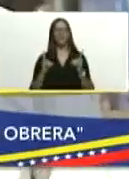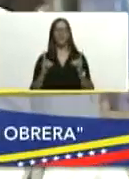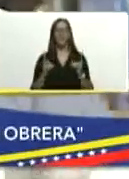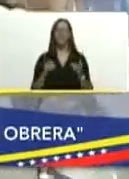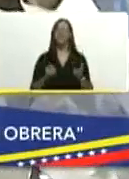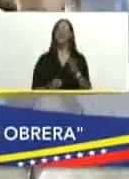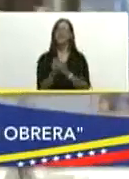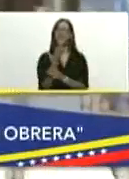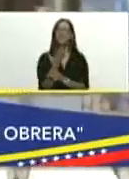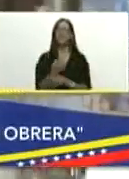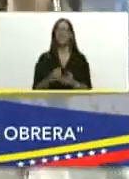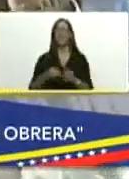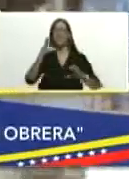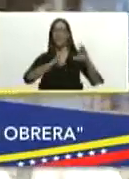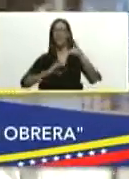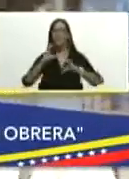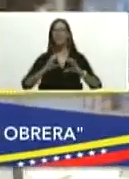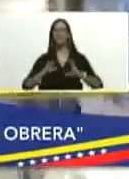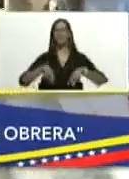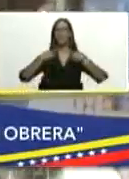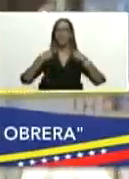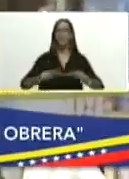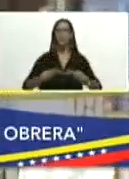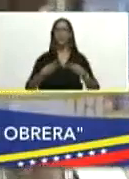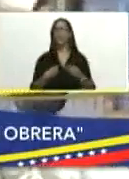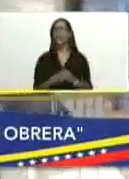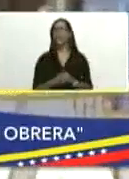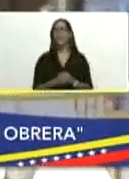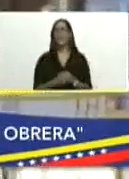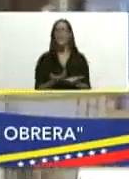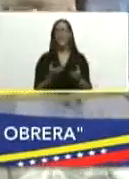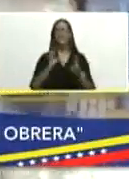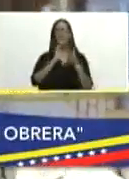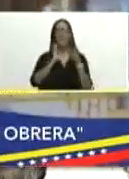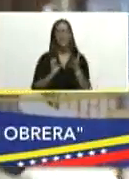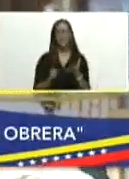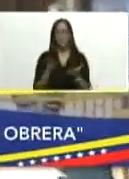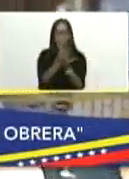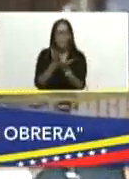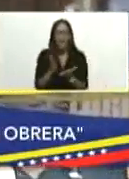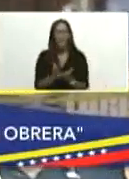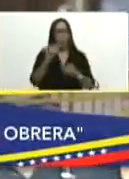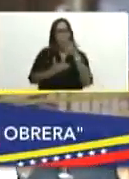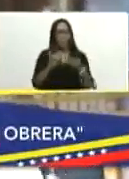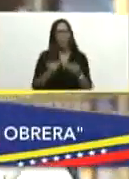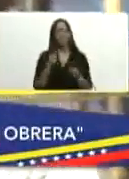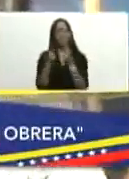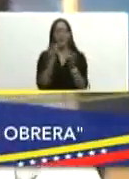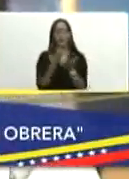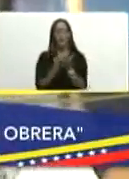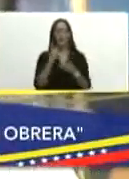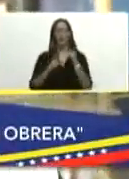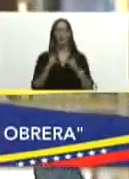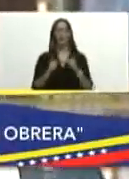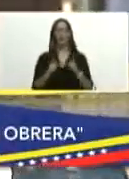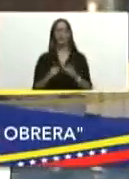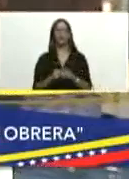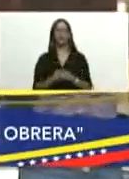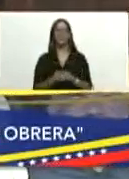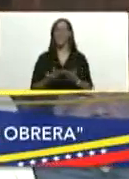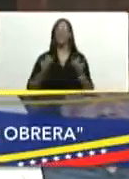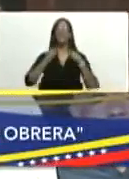en la creación en la ciencia en la innovación en las piezas en las partes en los procesos económicos productivos es